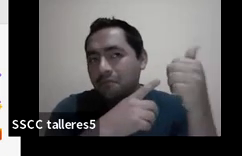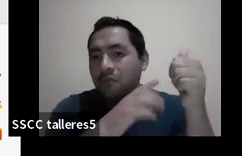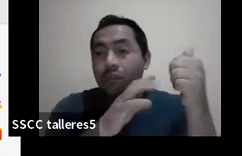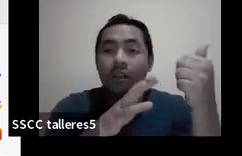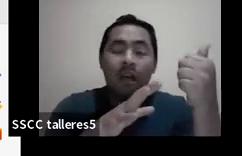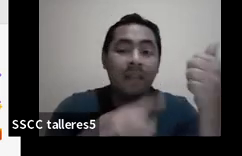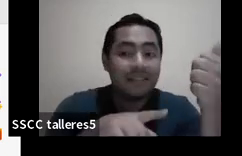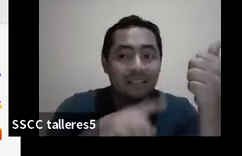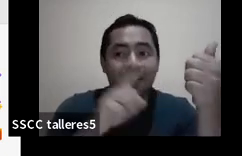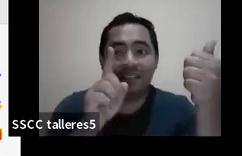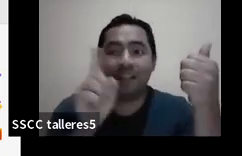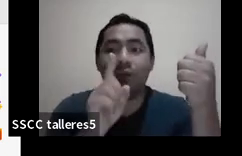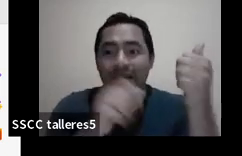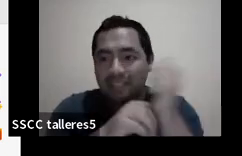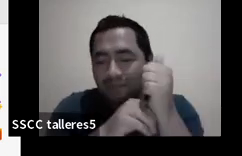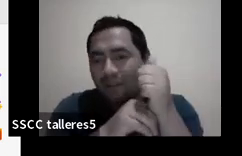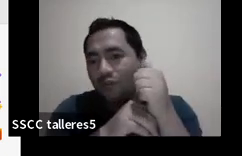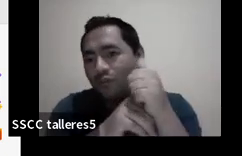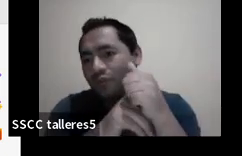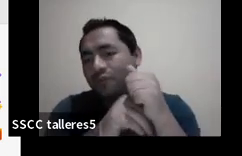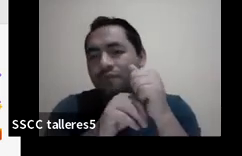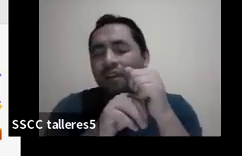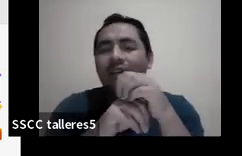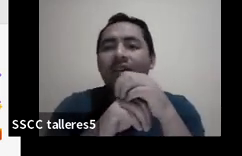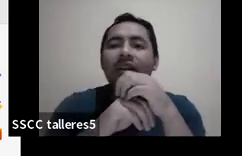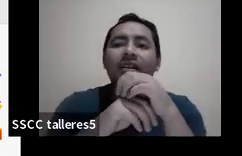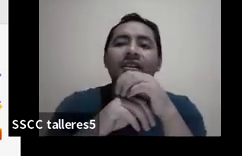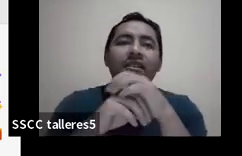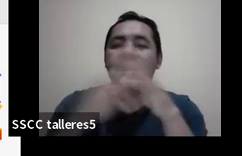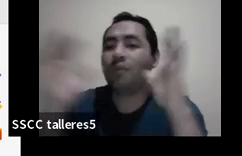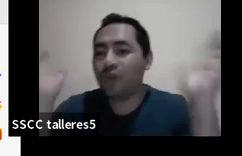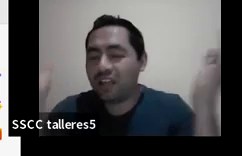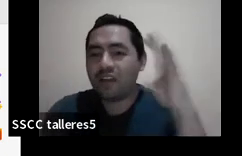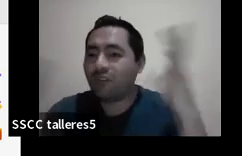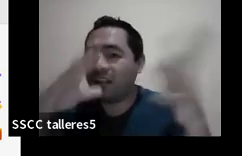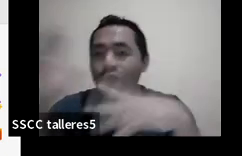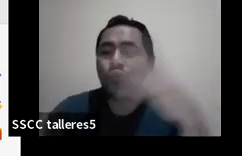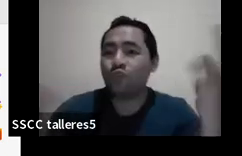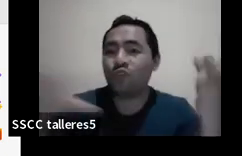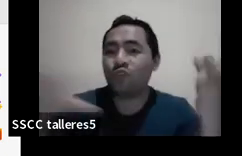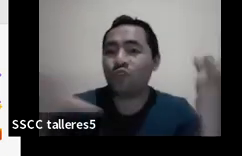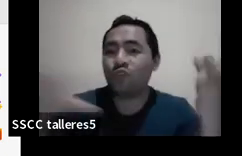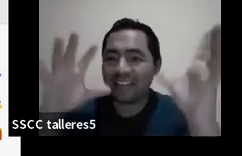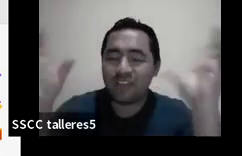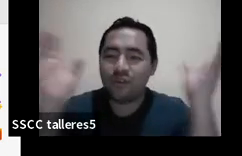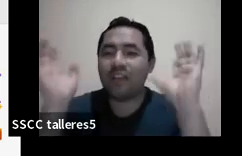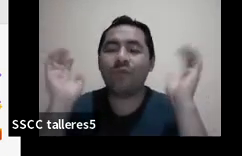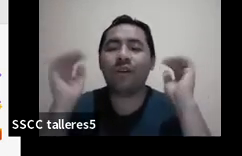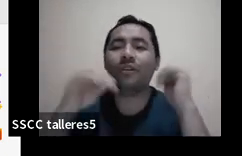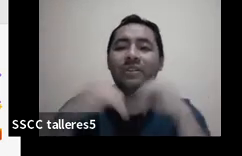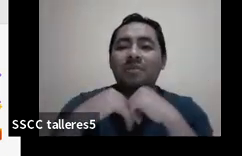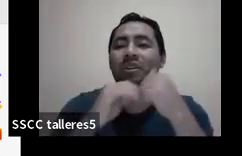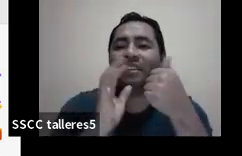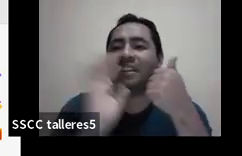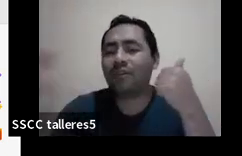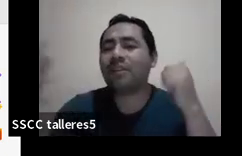universidades a veces ni siquiera lo reciben a los sordos, ¿ya? Salvo por ahí hay alguna denuncia, hay algún escándalo, ya como